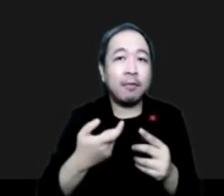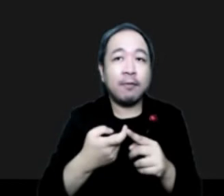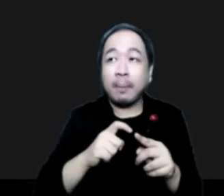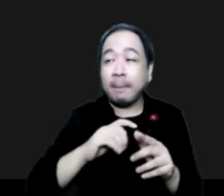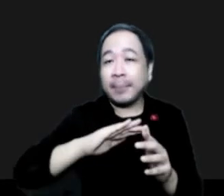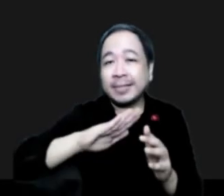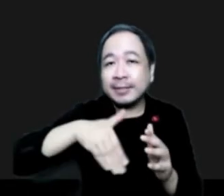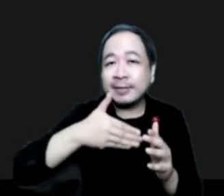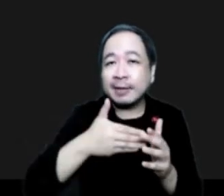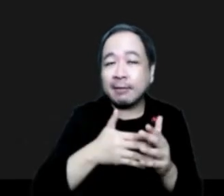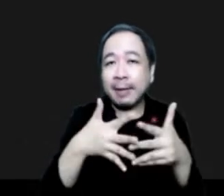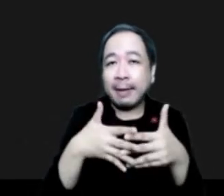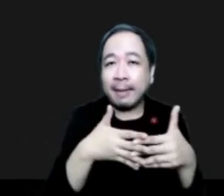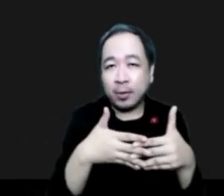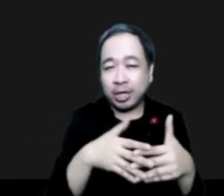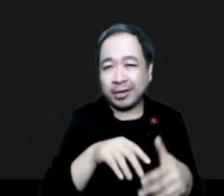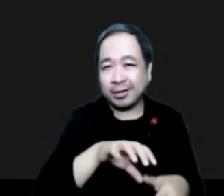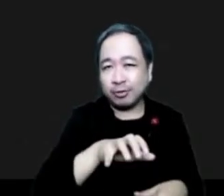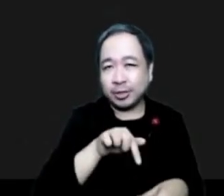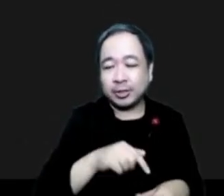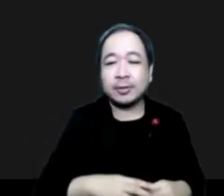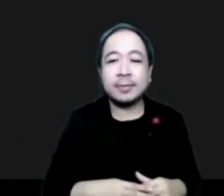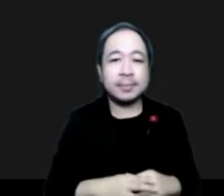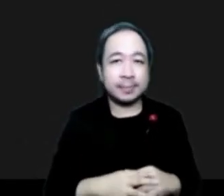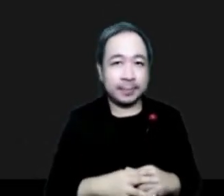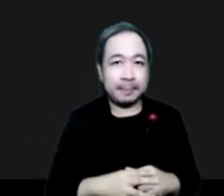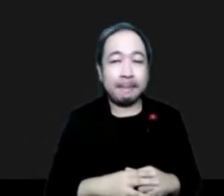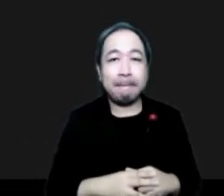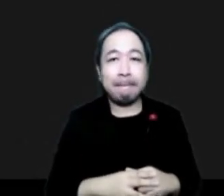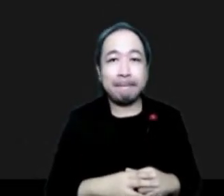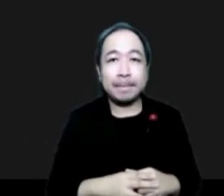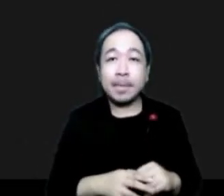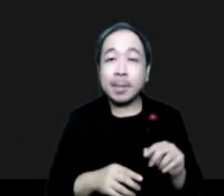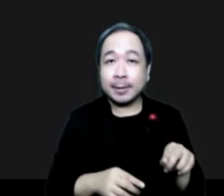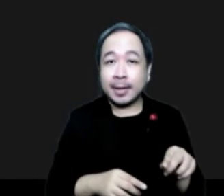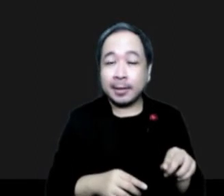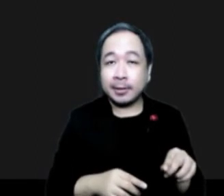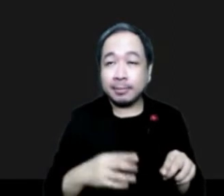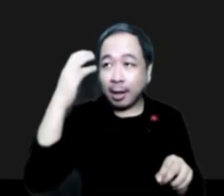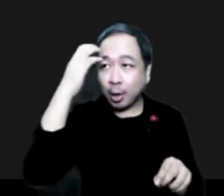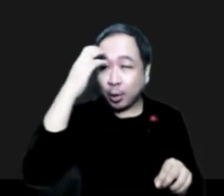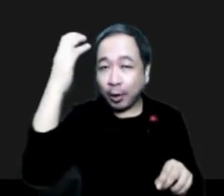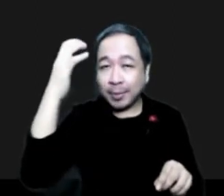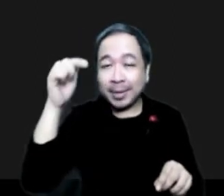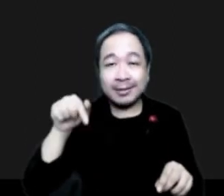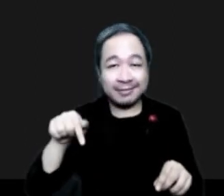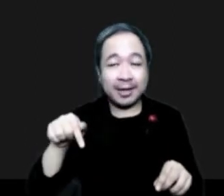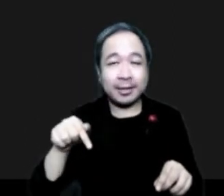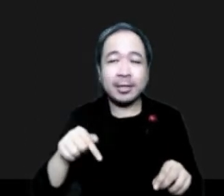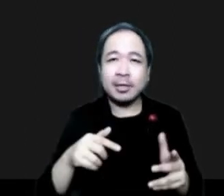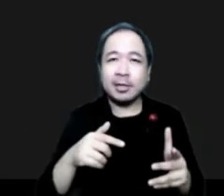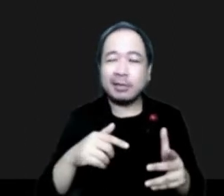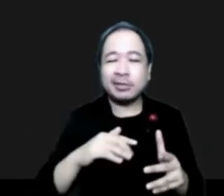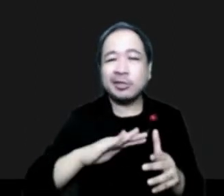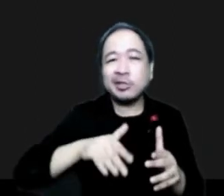Para la gobernanza de esta red, pues la región centroamericana cuenta con el consejo director del Comité Regional de